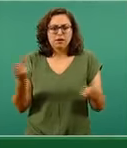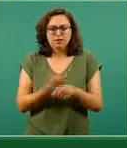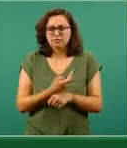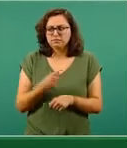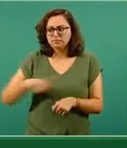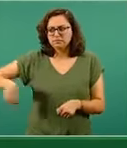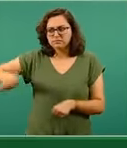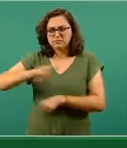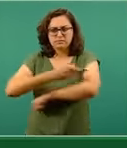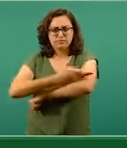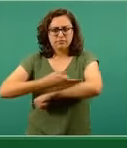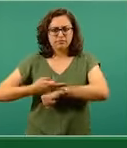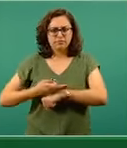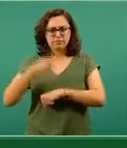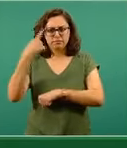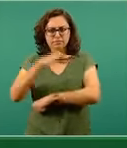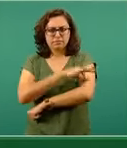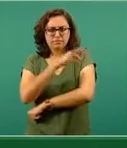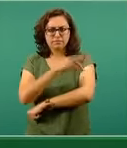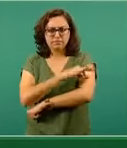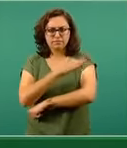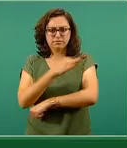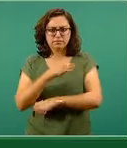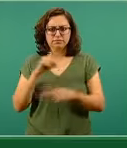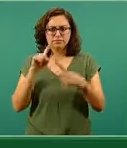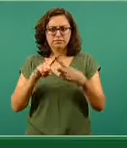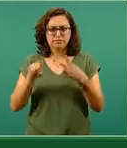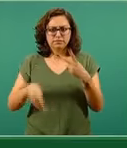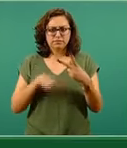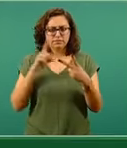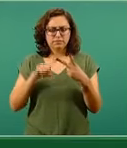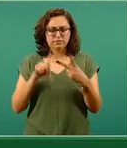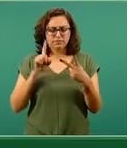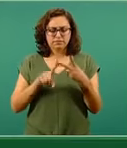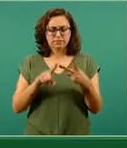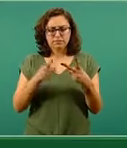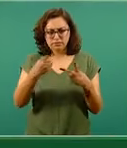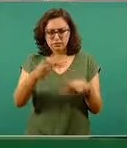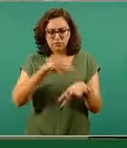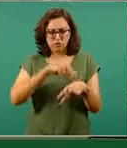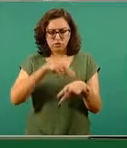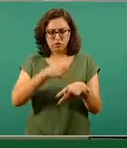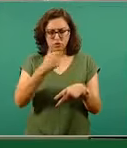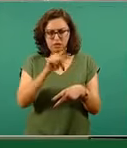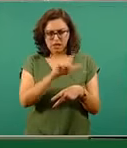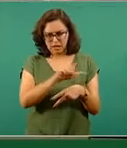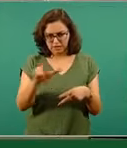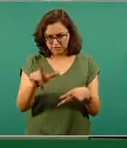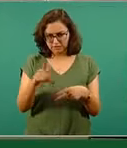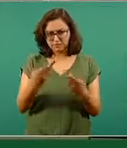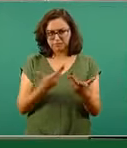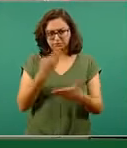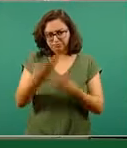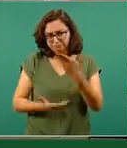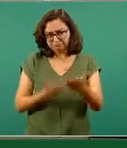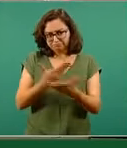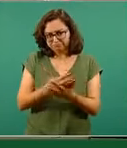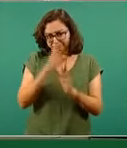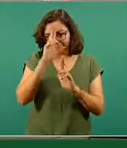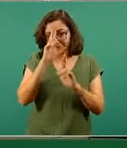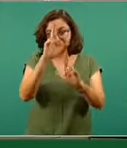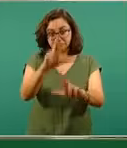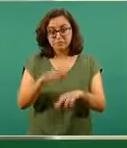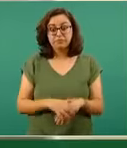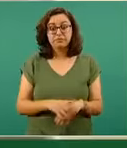pacientes o los familiares para que puedan vacunarlos? Y la segunda pregunta es para el doctor López-Gatell. Con todo respeto, algunos de sus seguidores